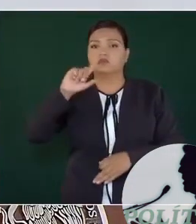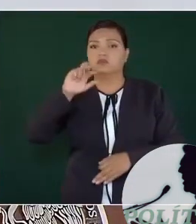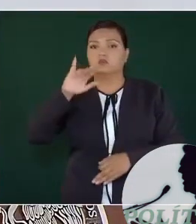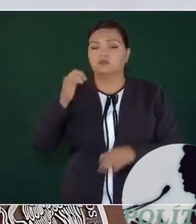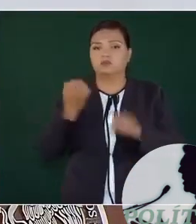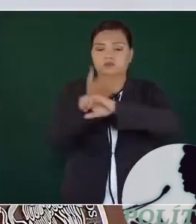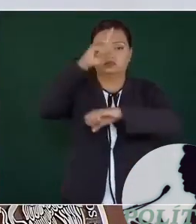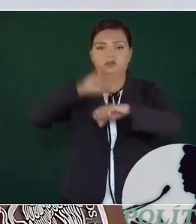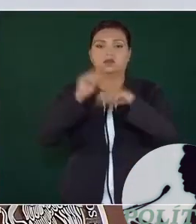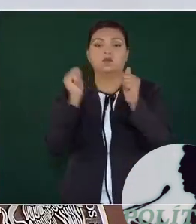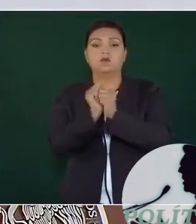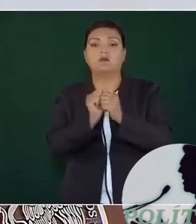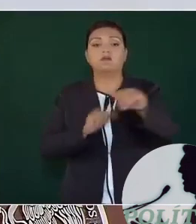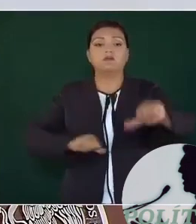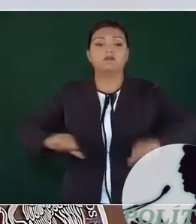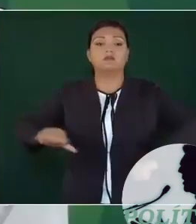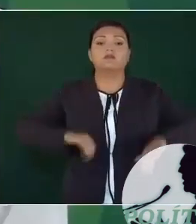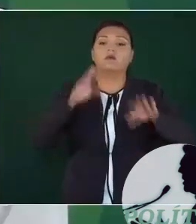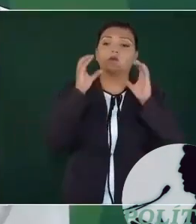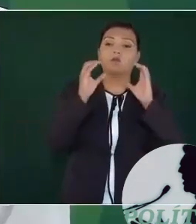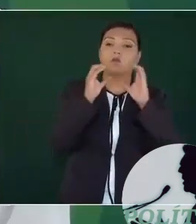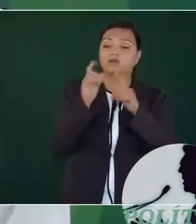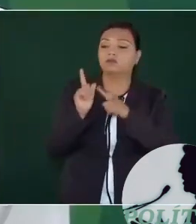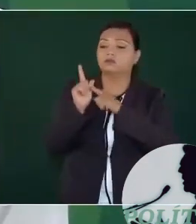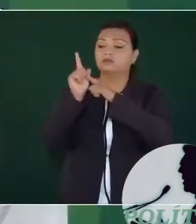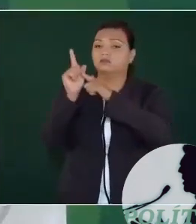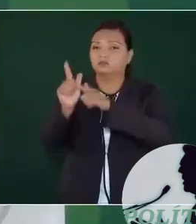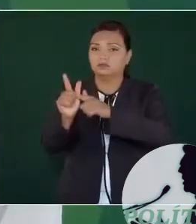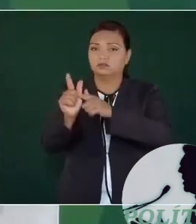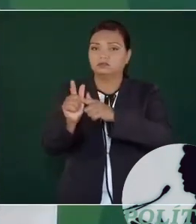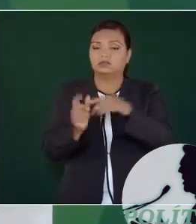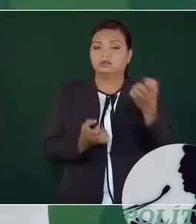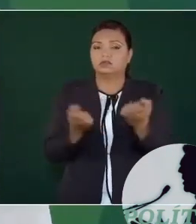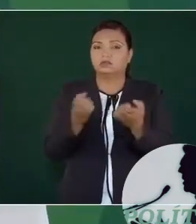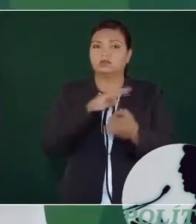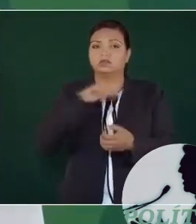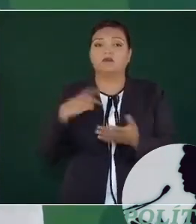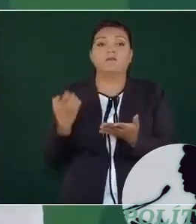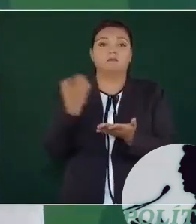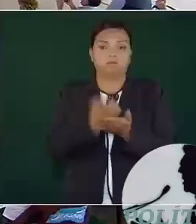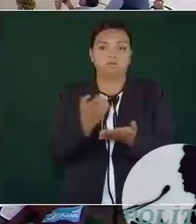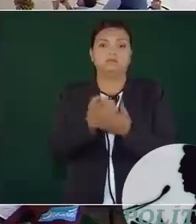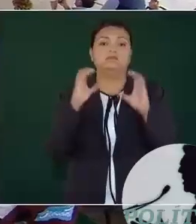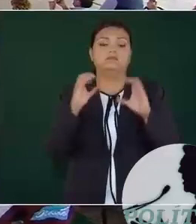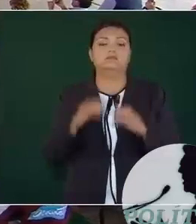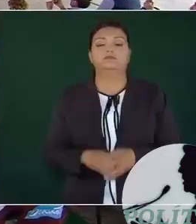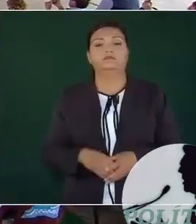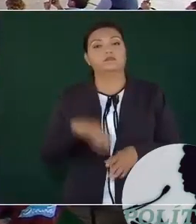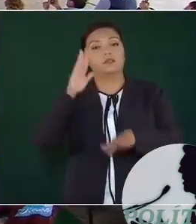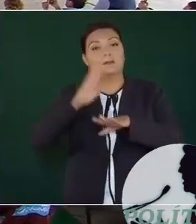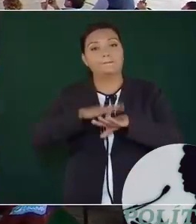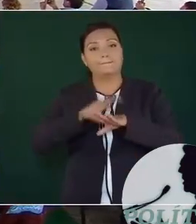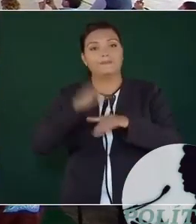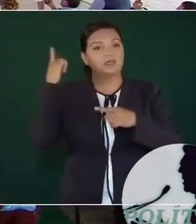Estatal con una actividad preventiva y de seguimiento al ejercicio de nuestro presupuesto. Tanto en